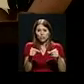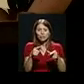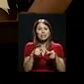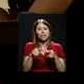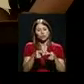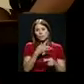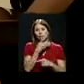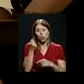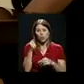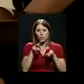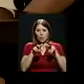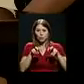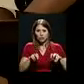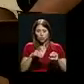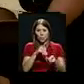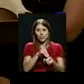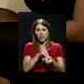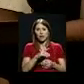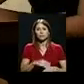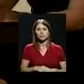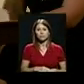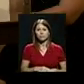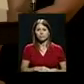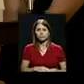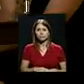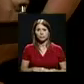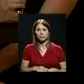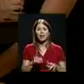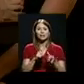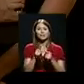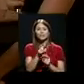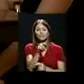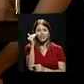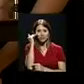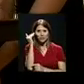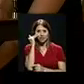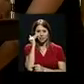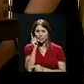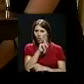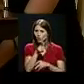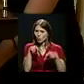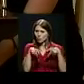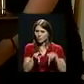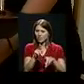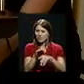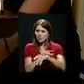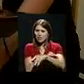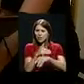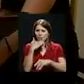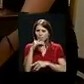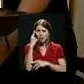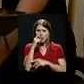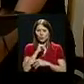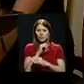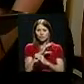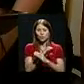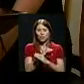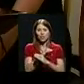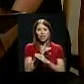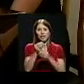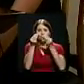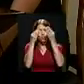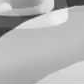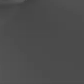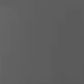es mejor eh la valoración médica así que ya lo sabe no deje que su piel se deteriore por un descuido para nexos le informó